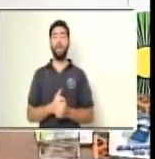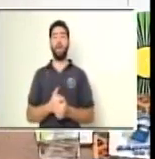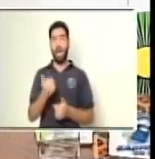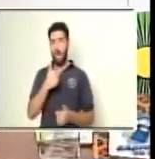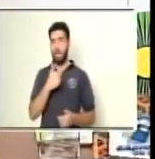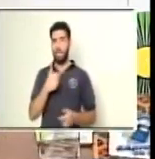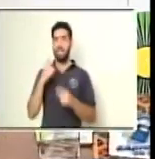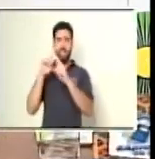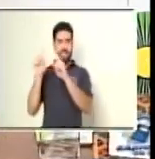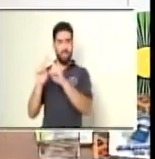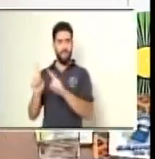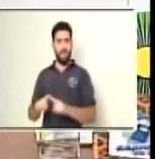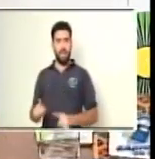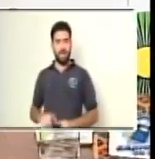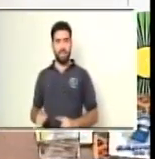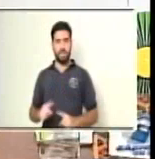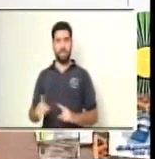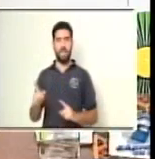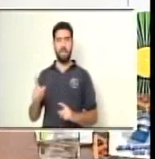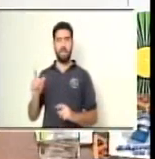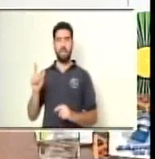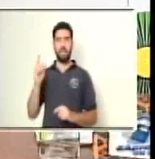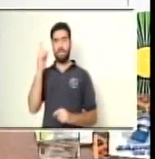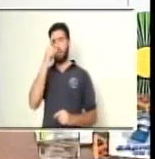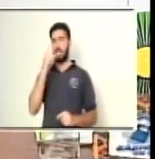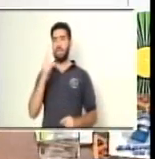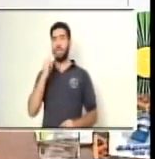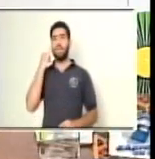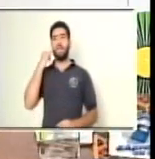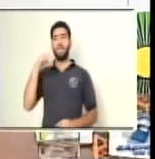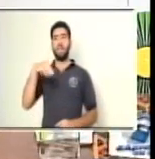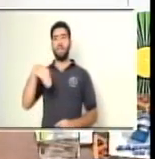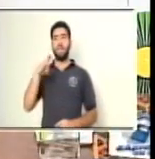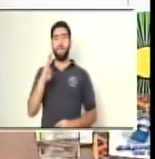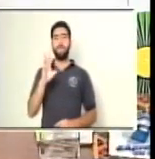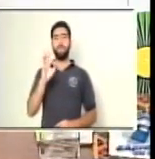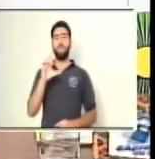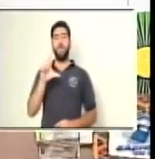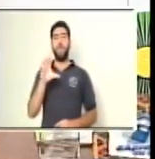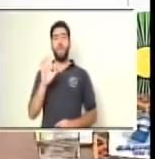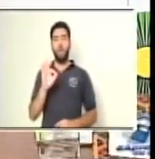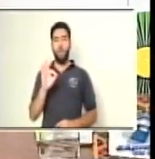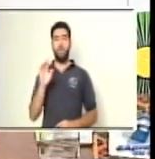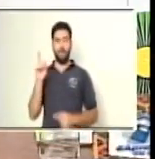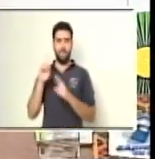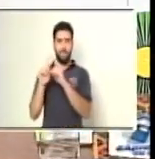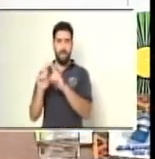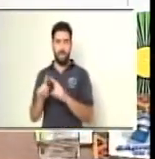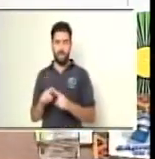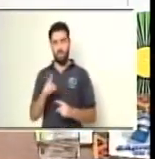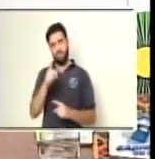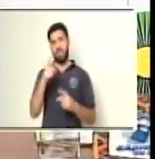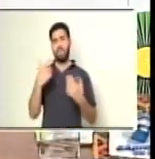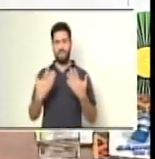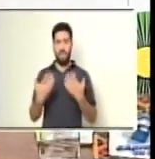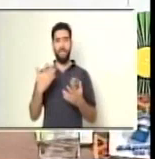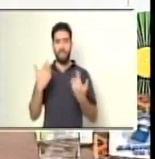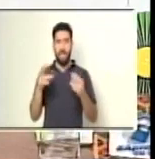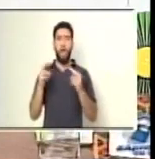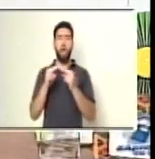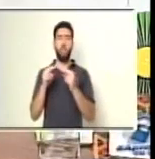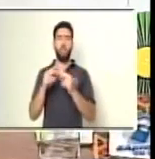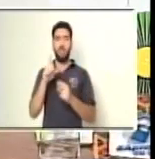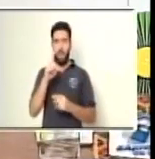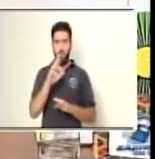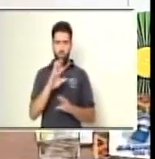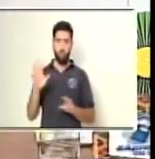de símbolos. El más conocido o el más común de todos es el signo igual. Al utilizarlo en